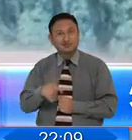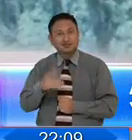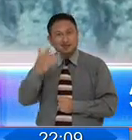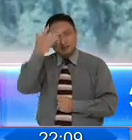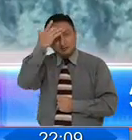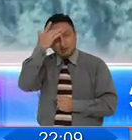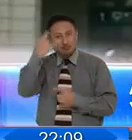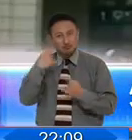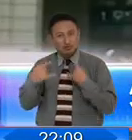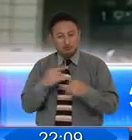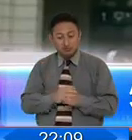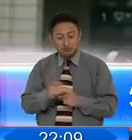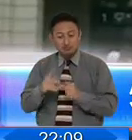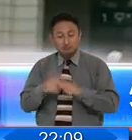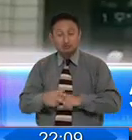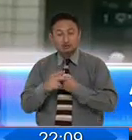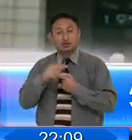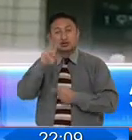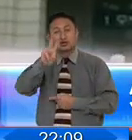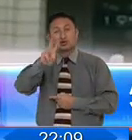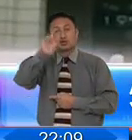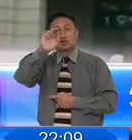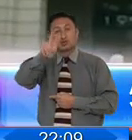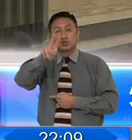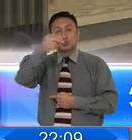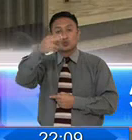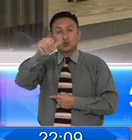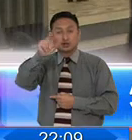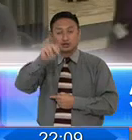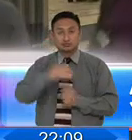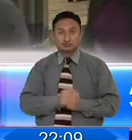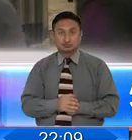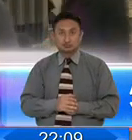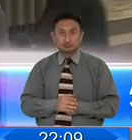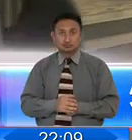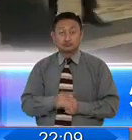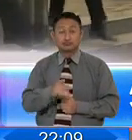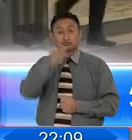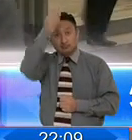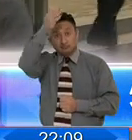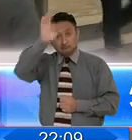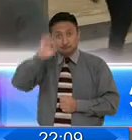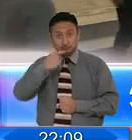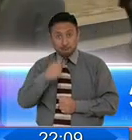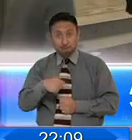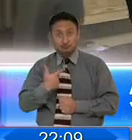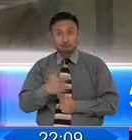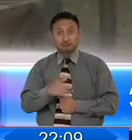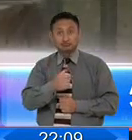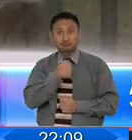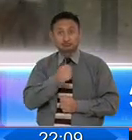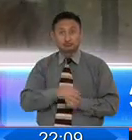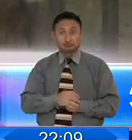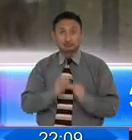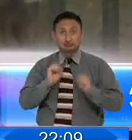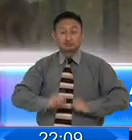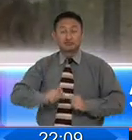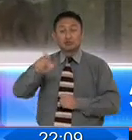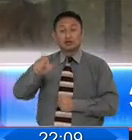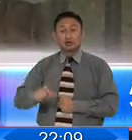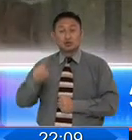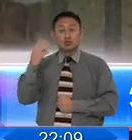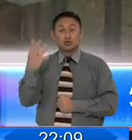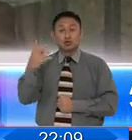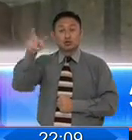virus, originario en la ciudad de Wuhan, en China. Mientras tanto, Francia confirmó en una rueda de prensa el cuarto caso de contagio